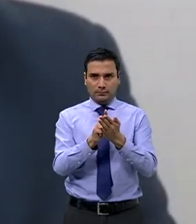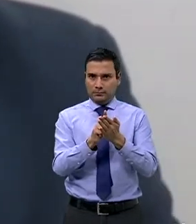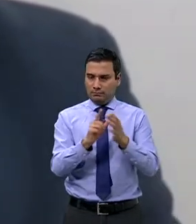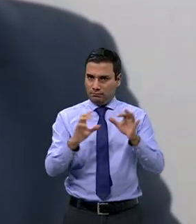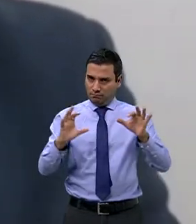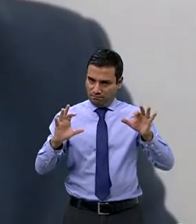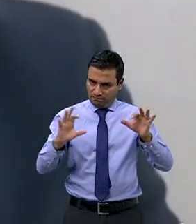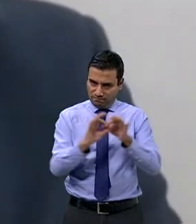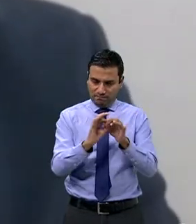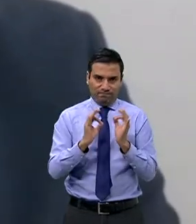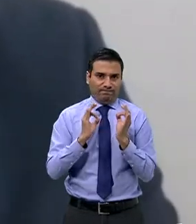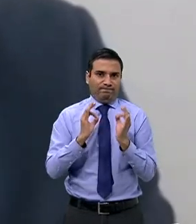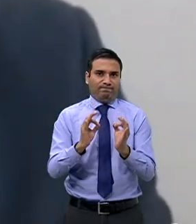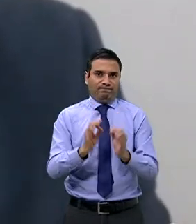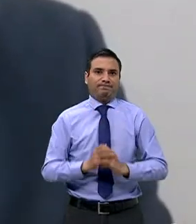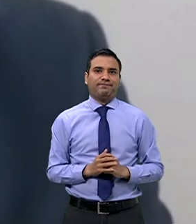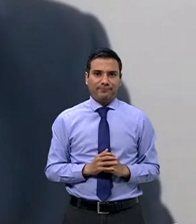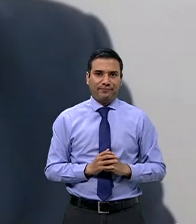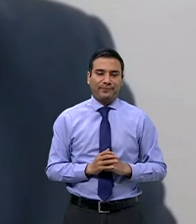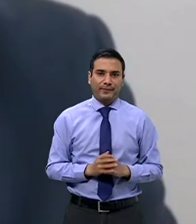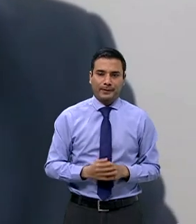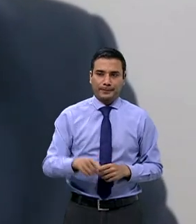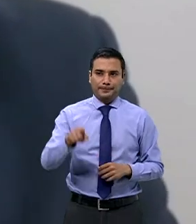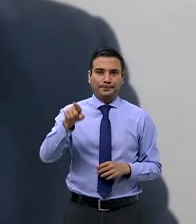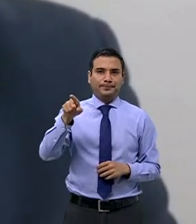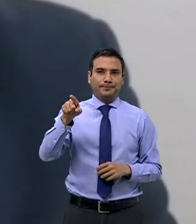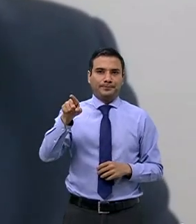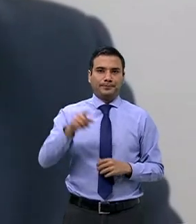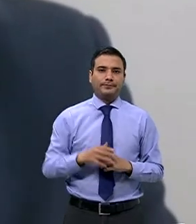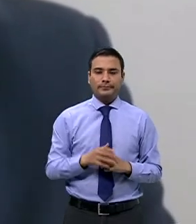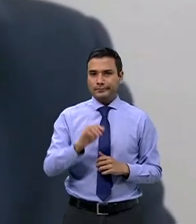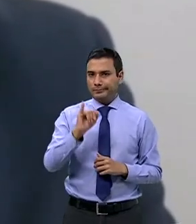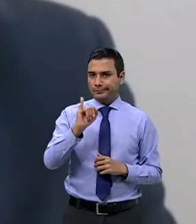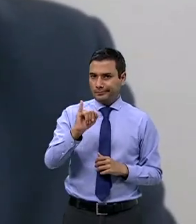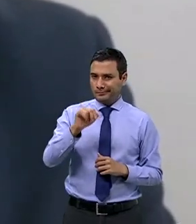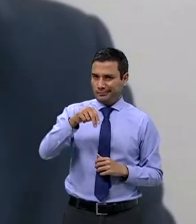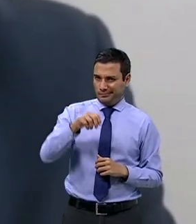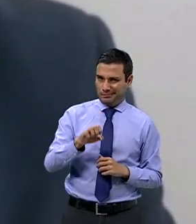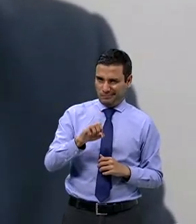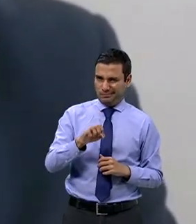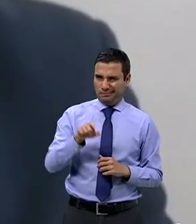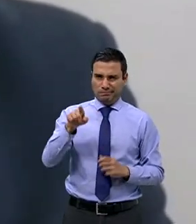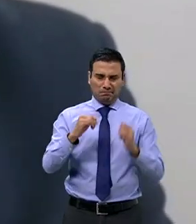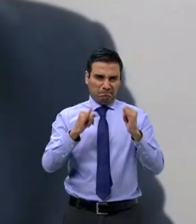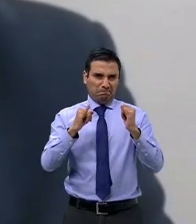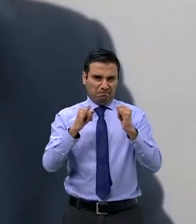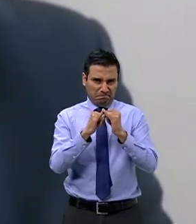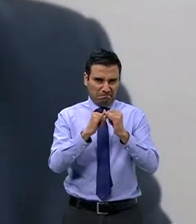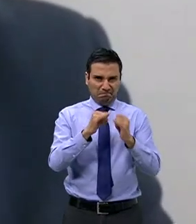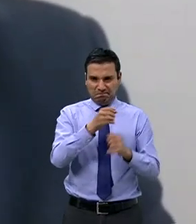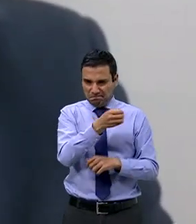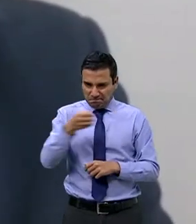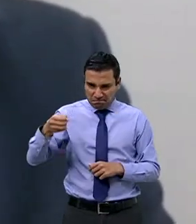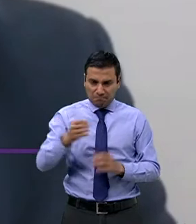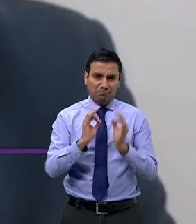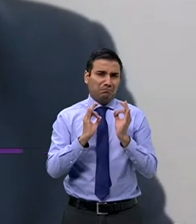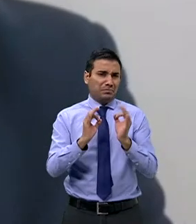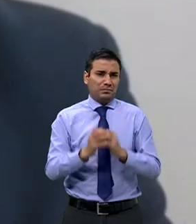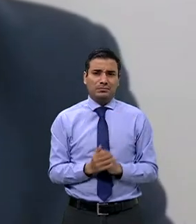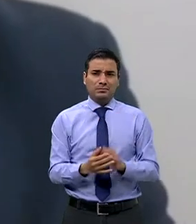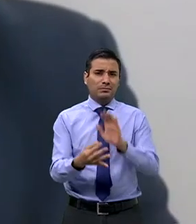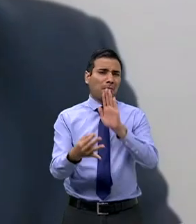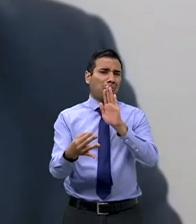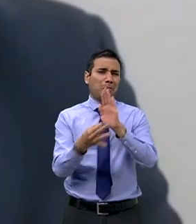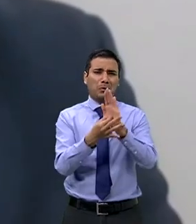elaborada por el órgano del estado mexicano quien realiza las instituciones pues fue un éxito punto así de